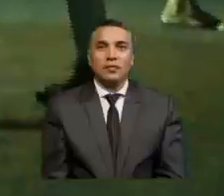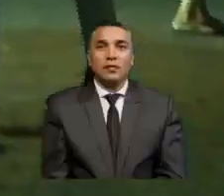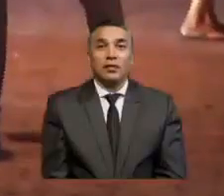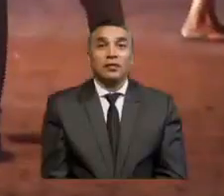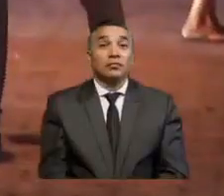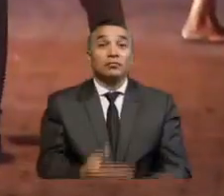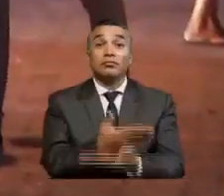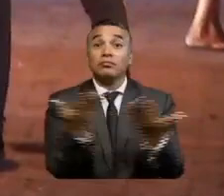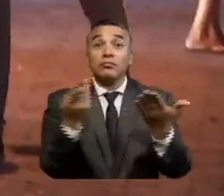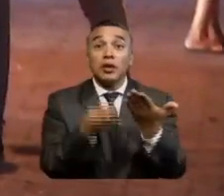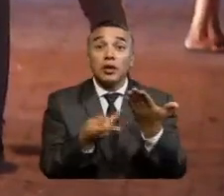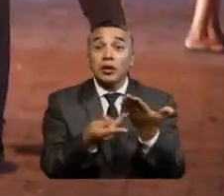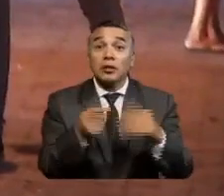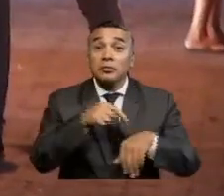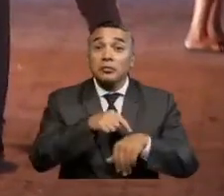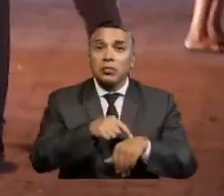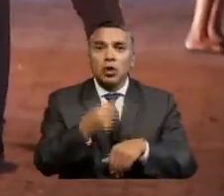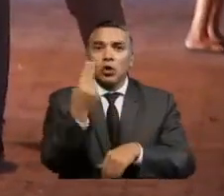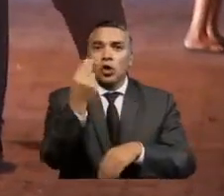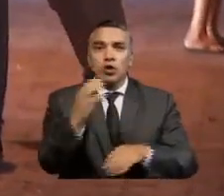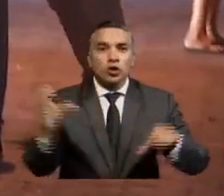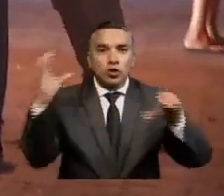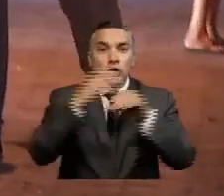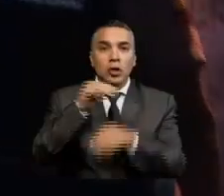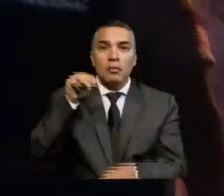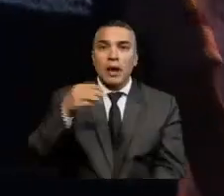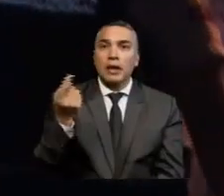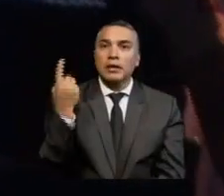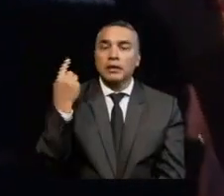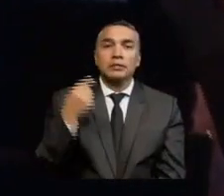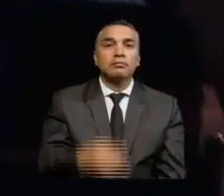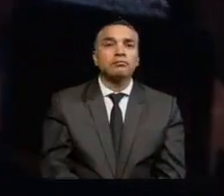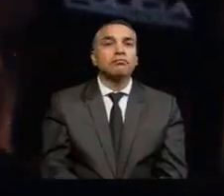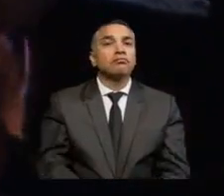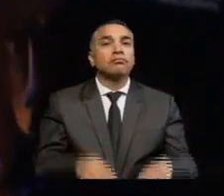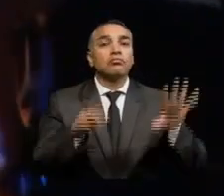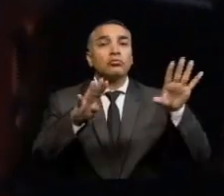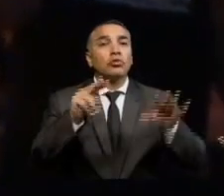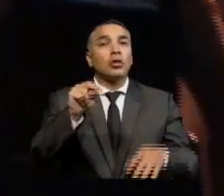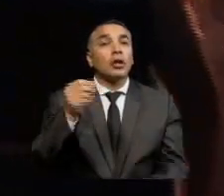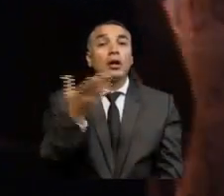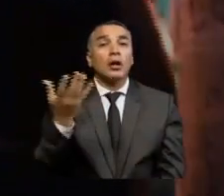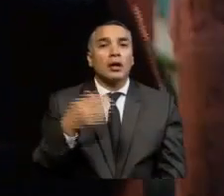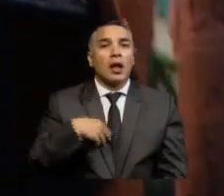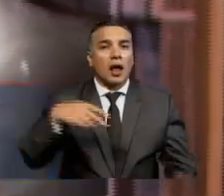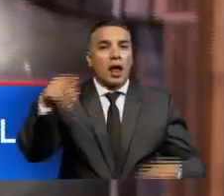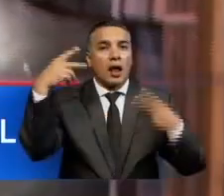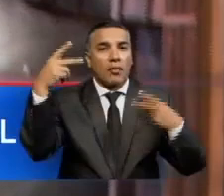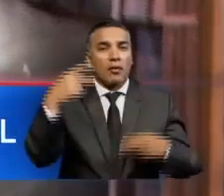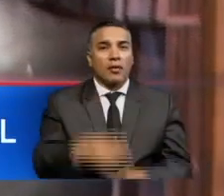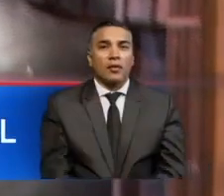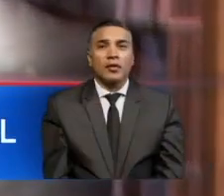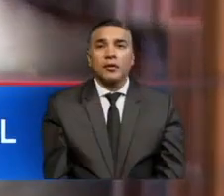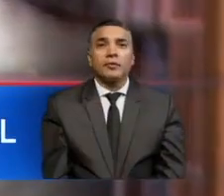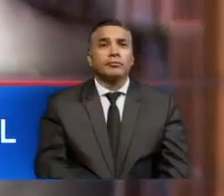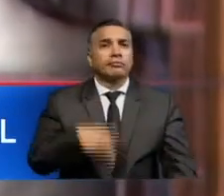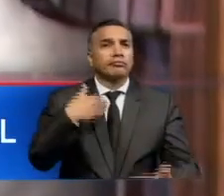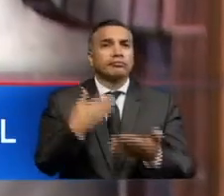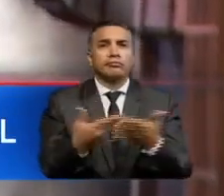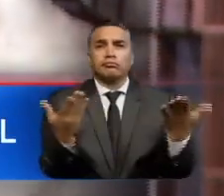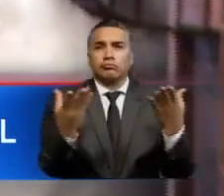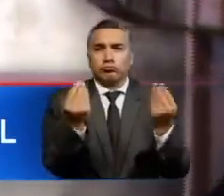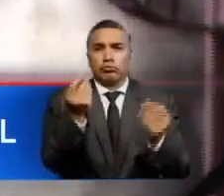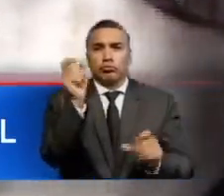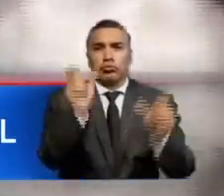El atentado ocurrió cerca de la medianoche de este martes en la novena etapa de la ciudadela La Alborada, a donde llegaron